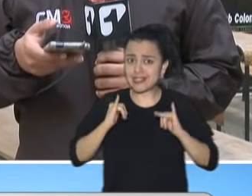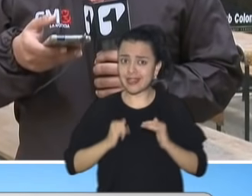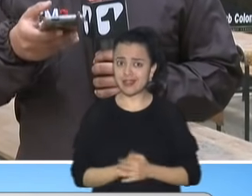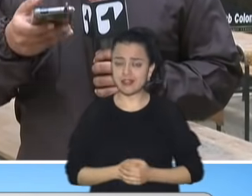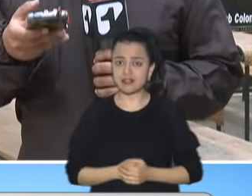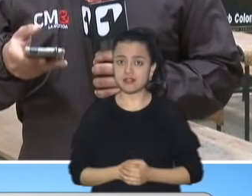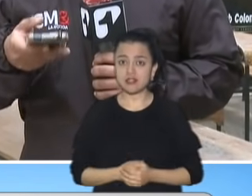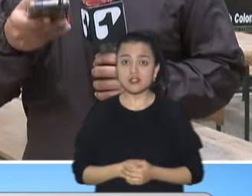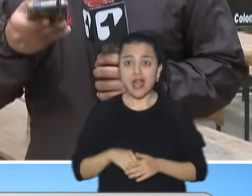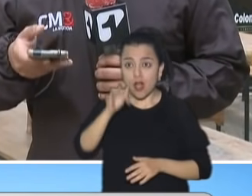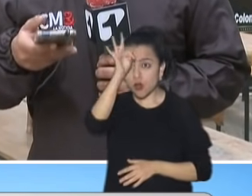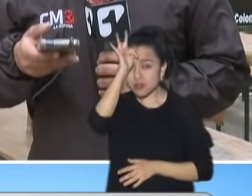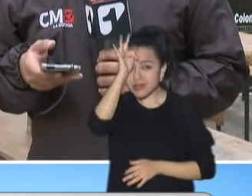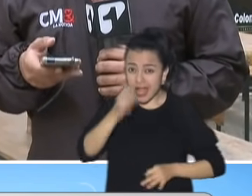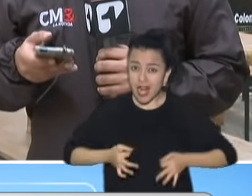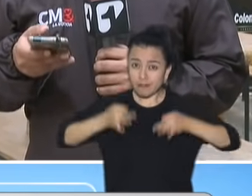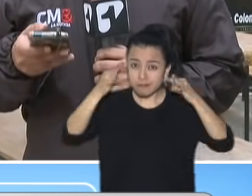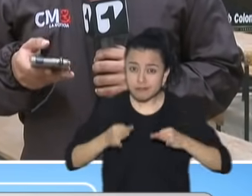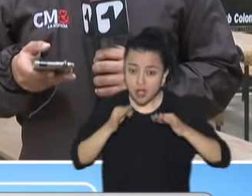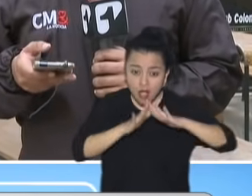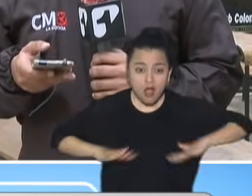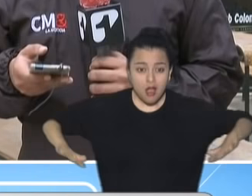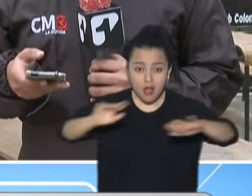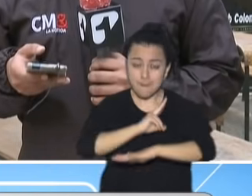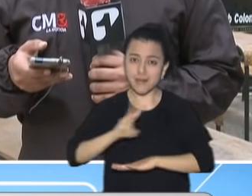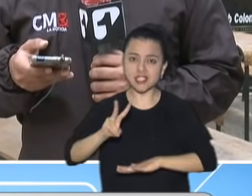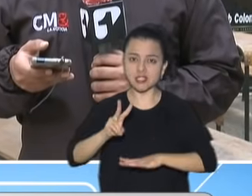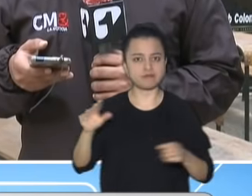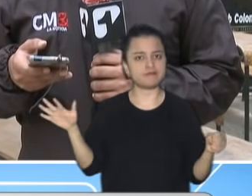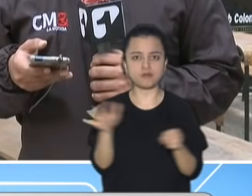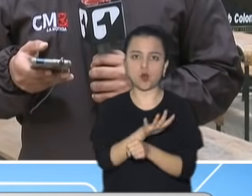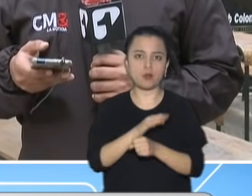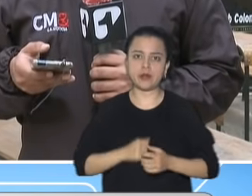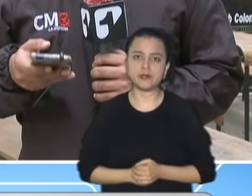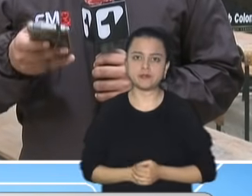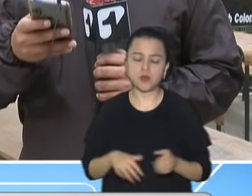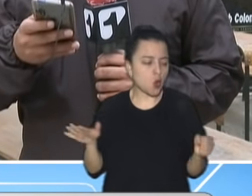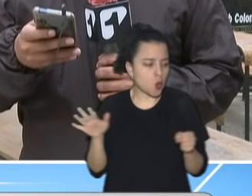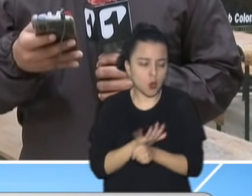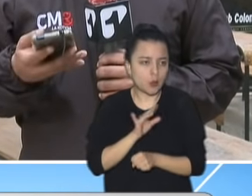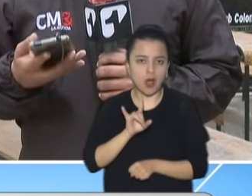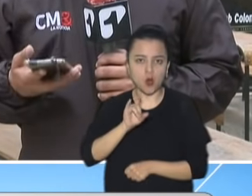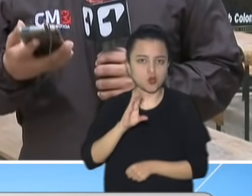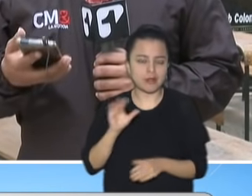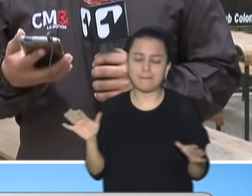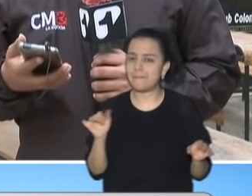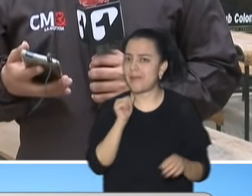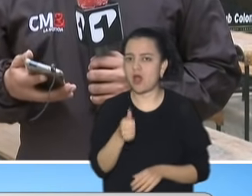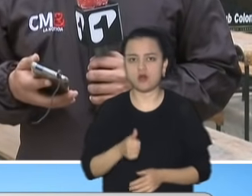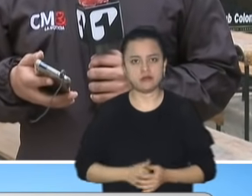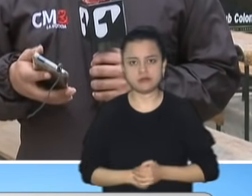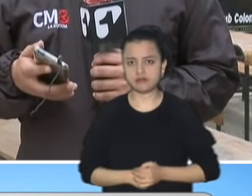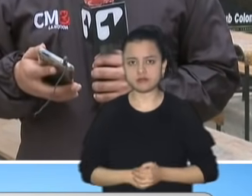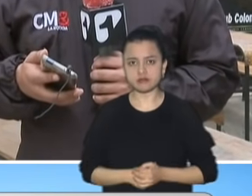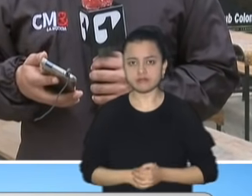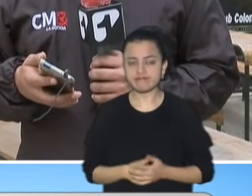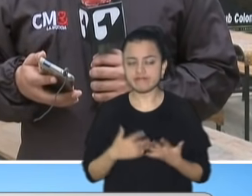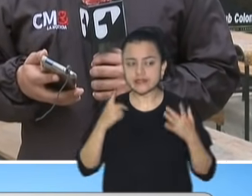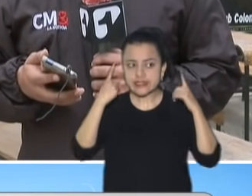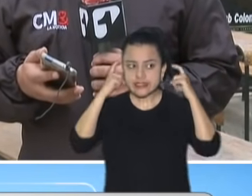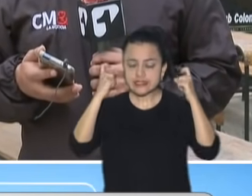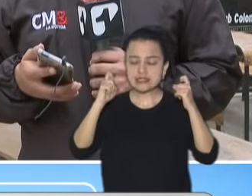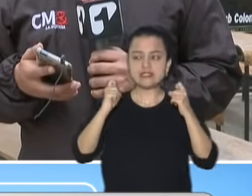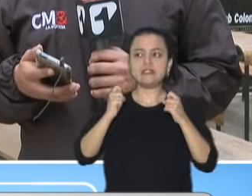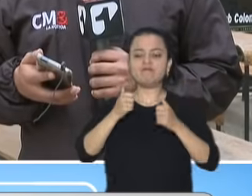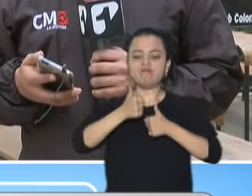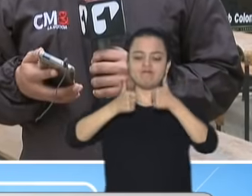ningún cupo para atender a estos pacientes con problemas respiratorios que requieren de una unidad de cuidado intensivo. Por este grave panorama, las autoridades